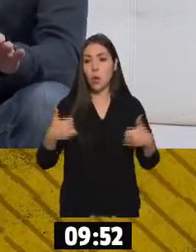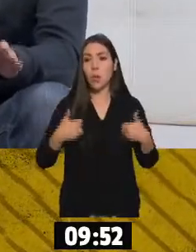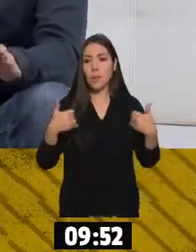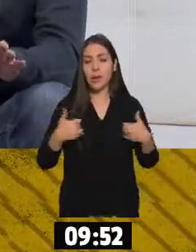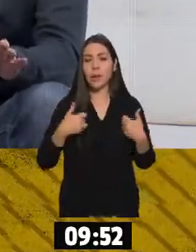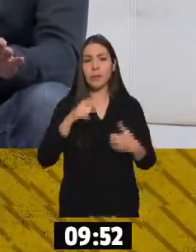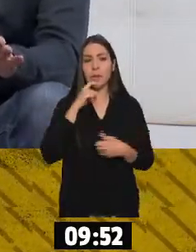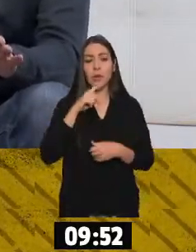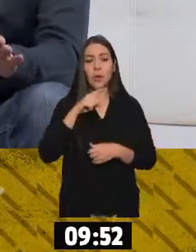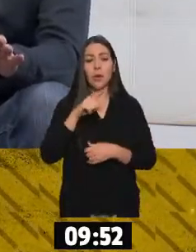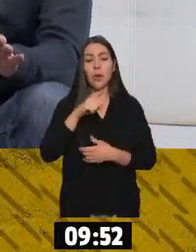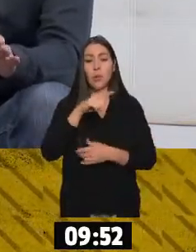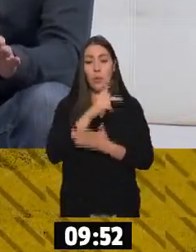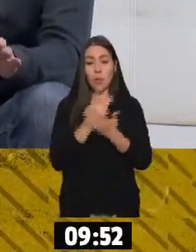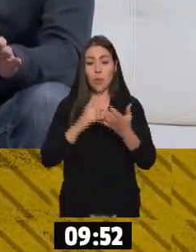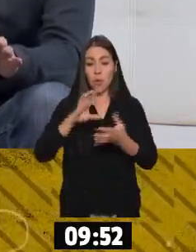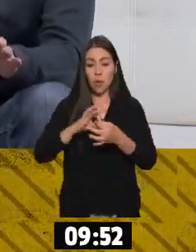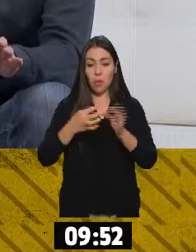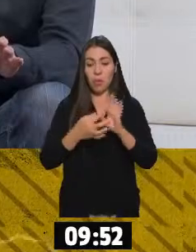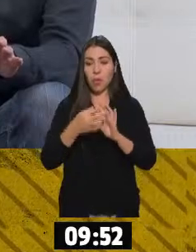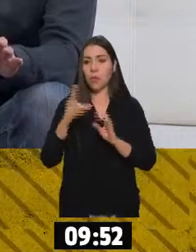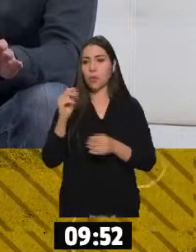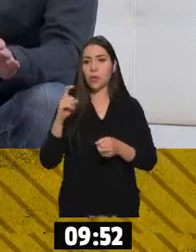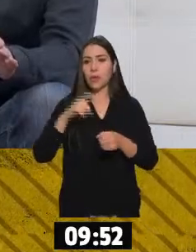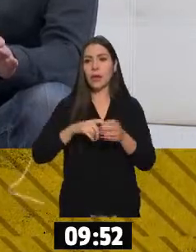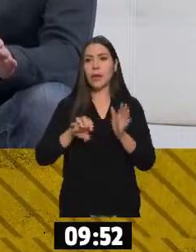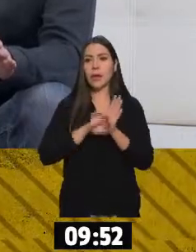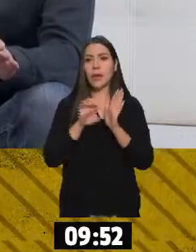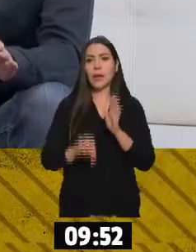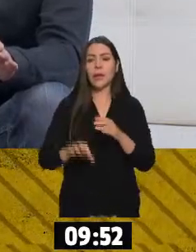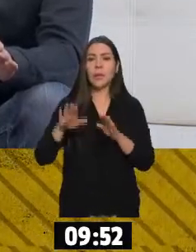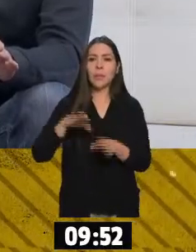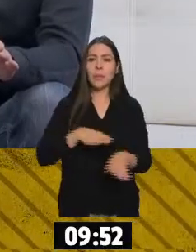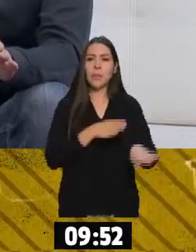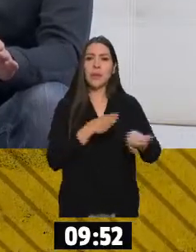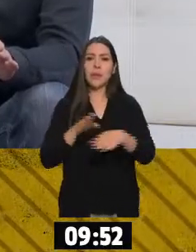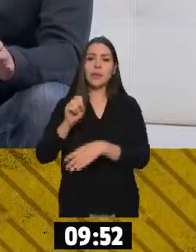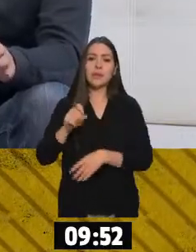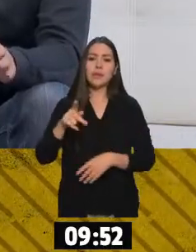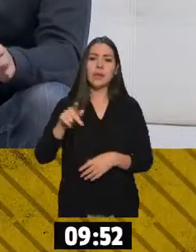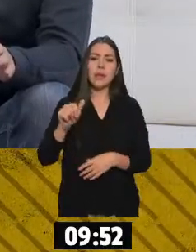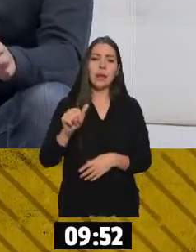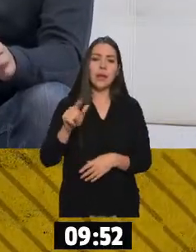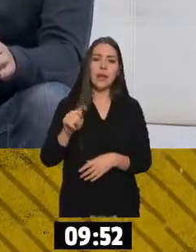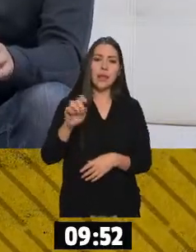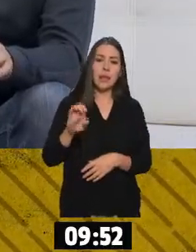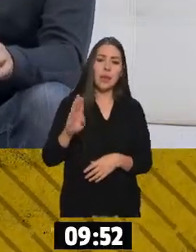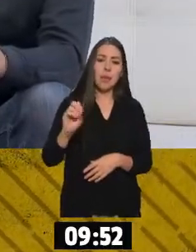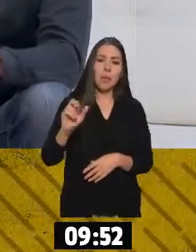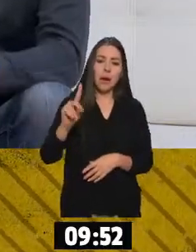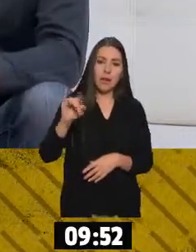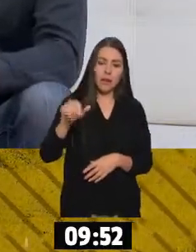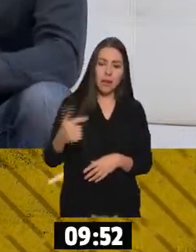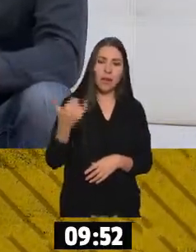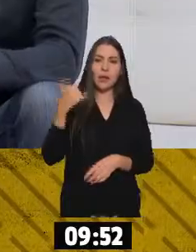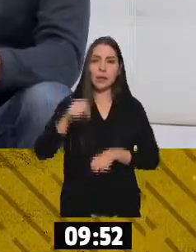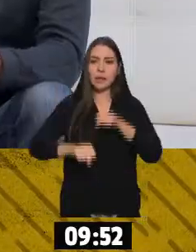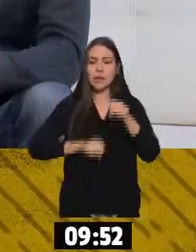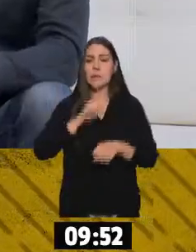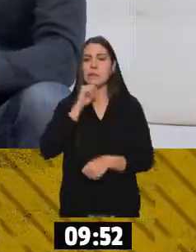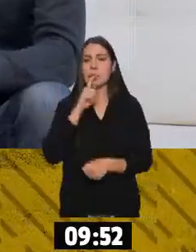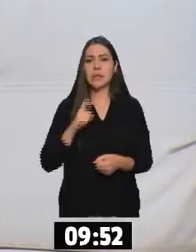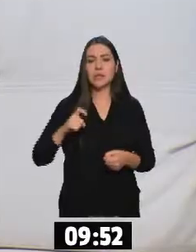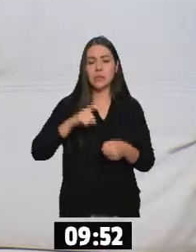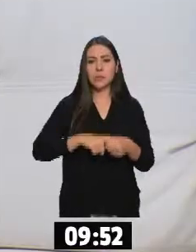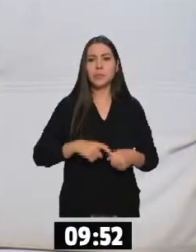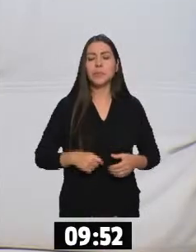programa Claro. olímpico, pueden participar ahí. El skateboarding es uno y el ciclismo BMX es una de las disciplinas que participan en los X Games. Oye,